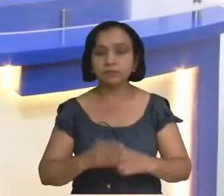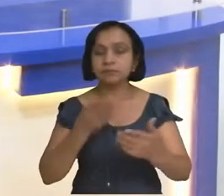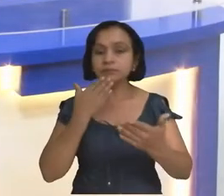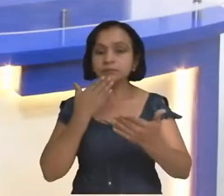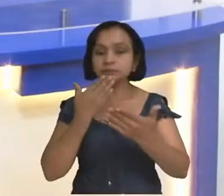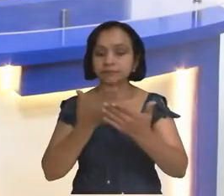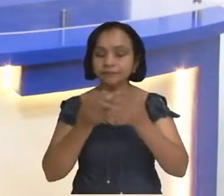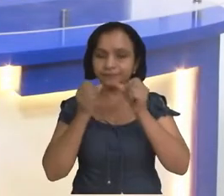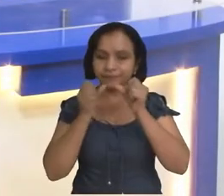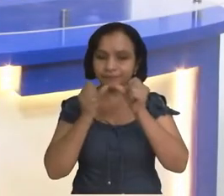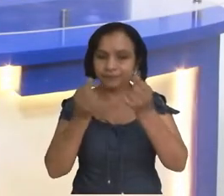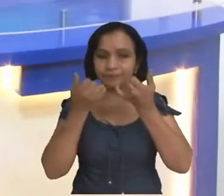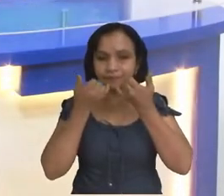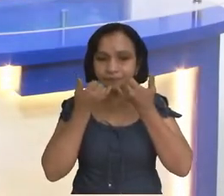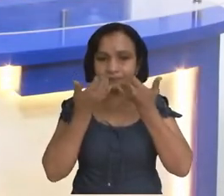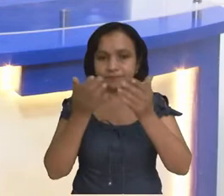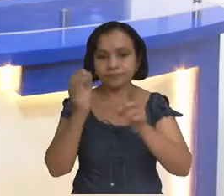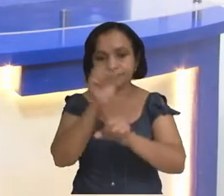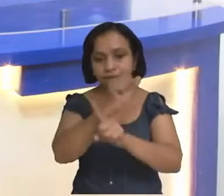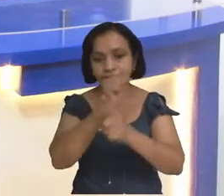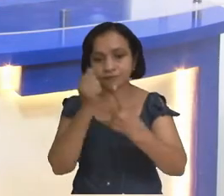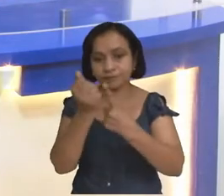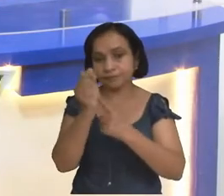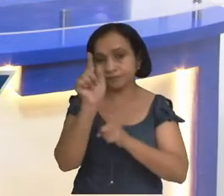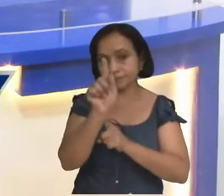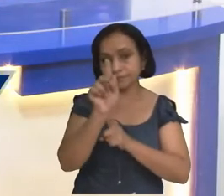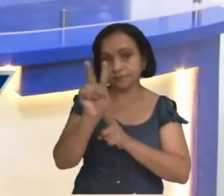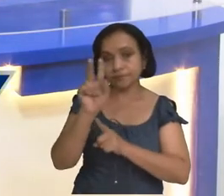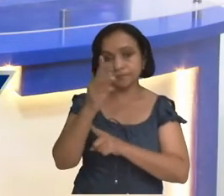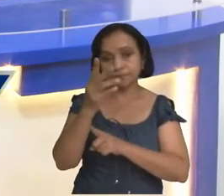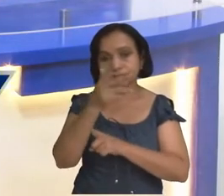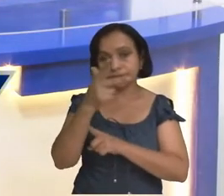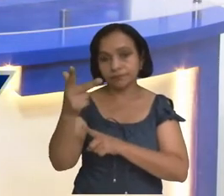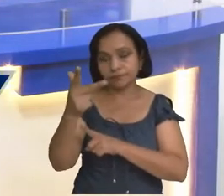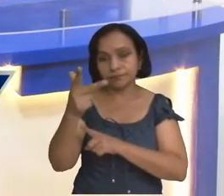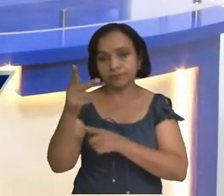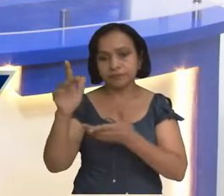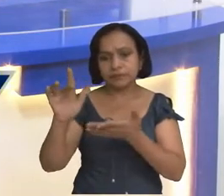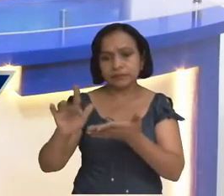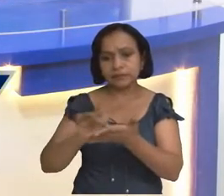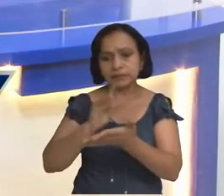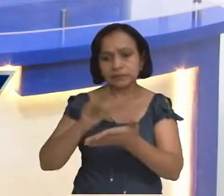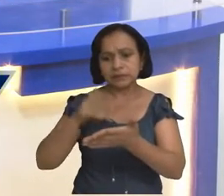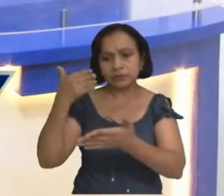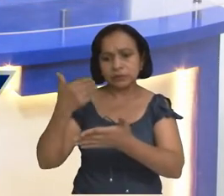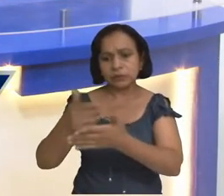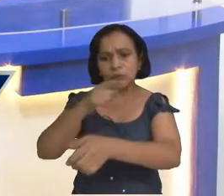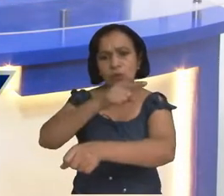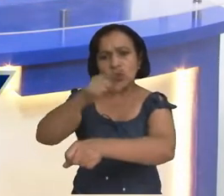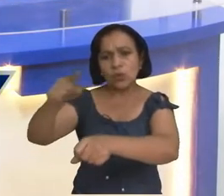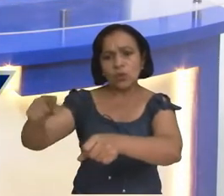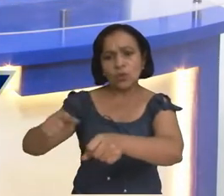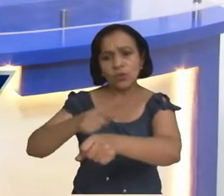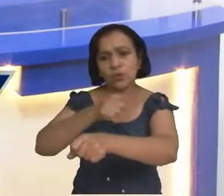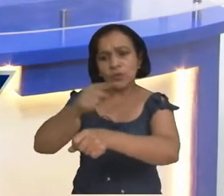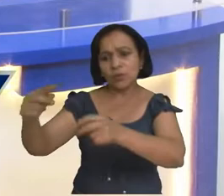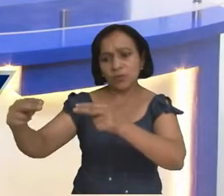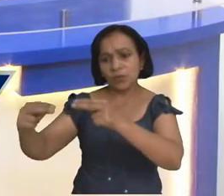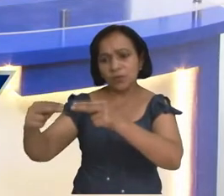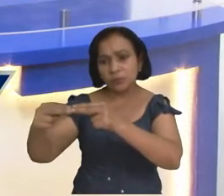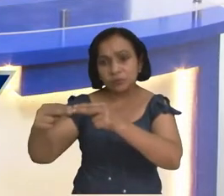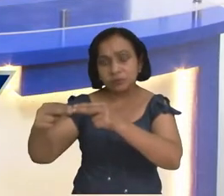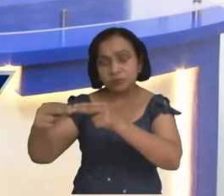Gracias por continuar informándose a través de Noticias Asamblea TV. Y una tablet recalentada que pasó horas conectadas fue lo que provocó